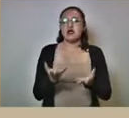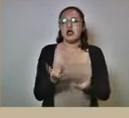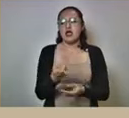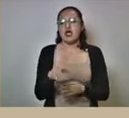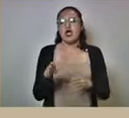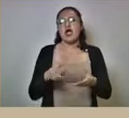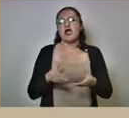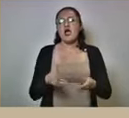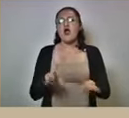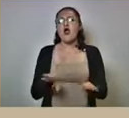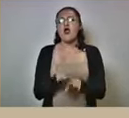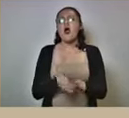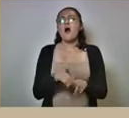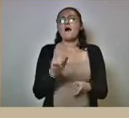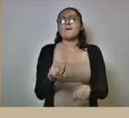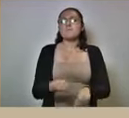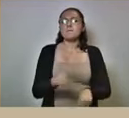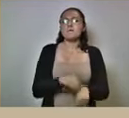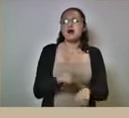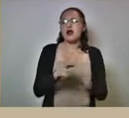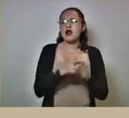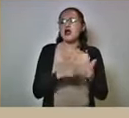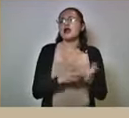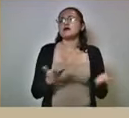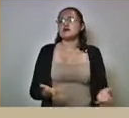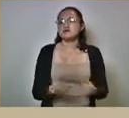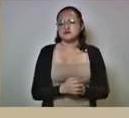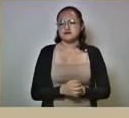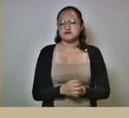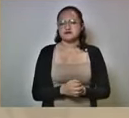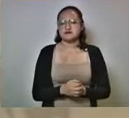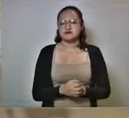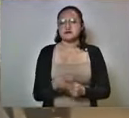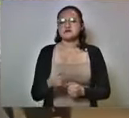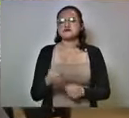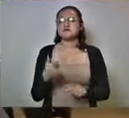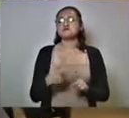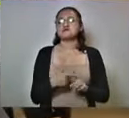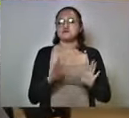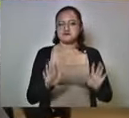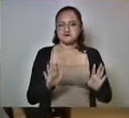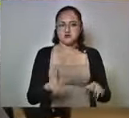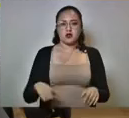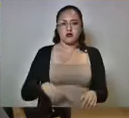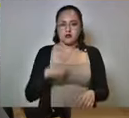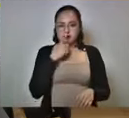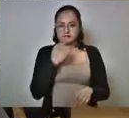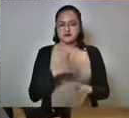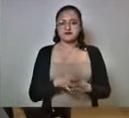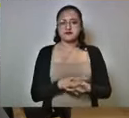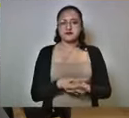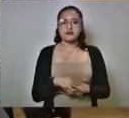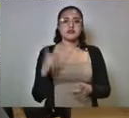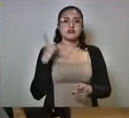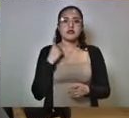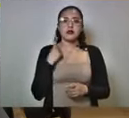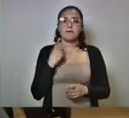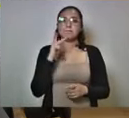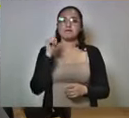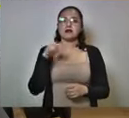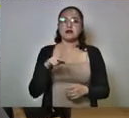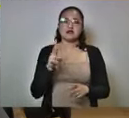¿Cómo serán más estrictos desde su administración? Eso sería todo. Gracias. Primero, lo dicho por un diputado